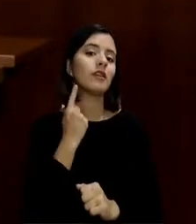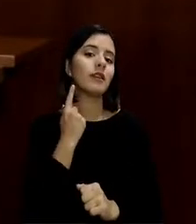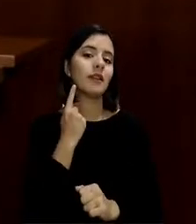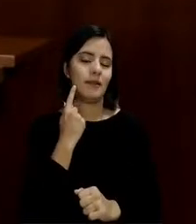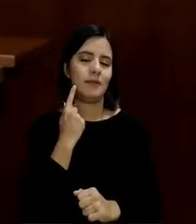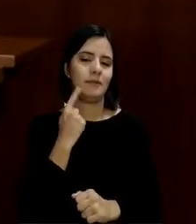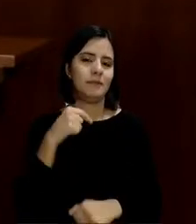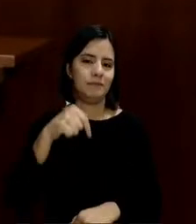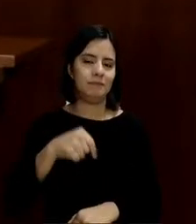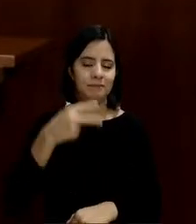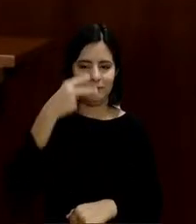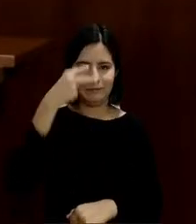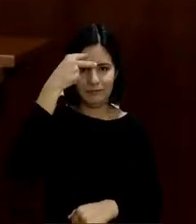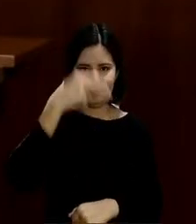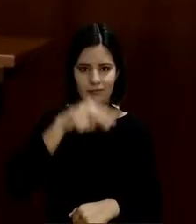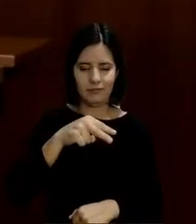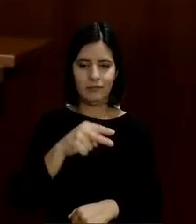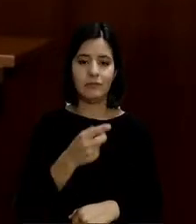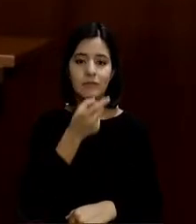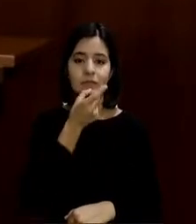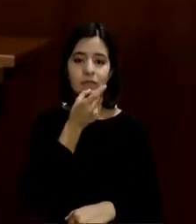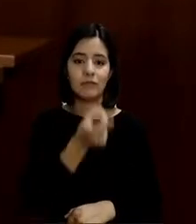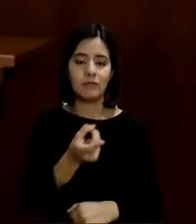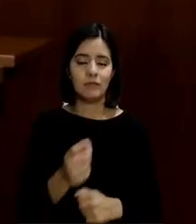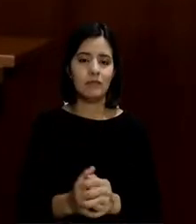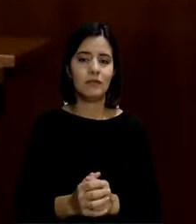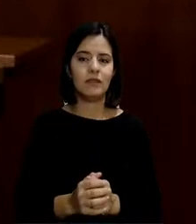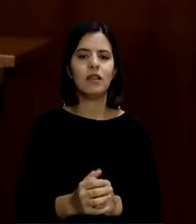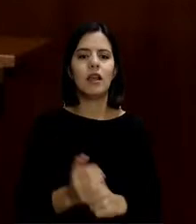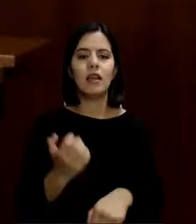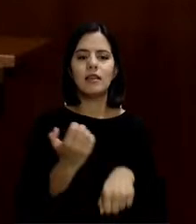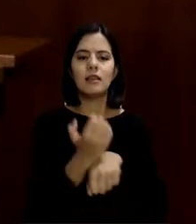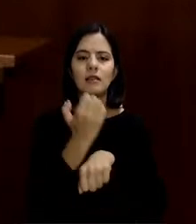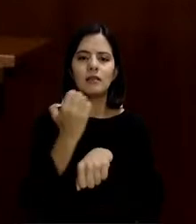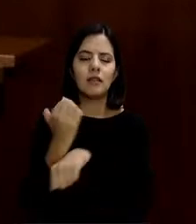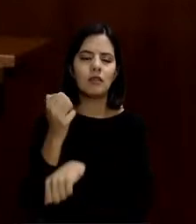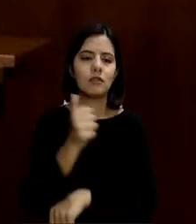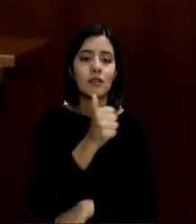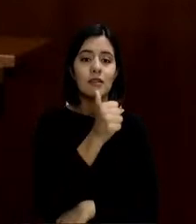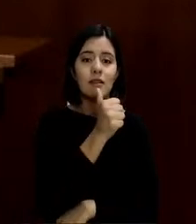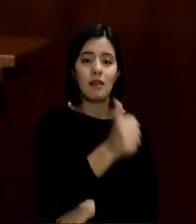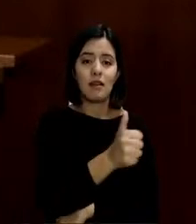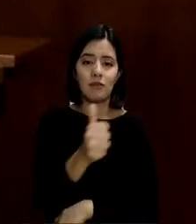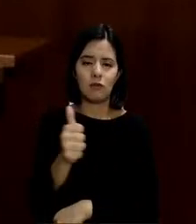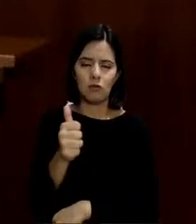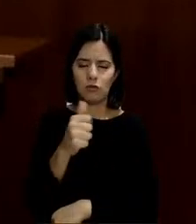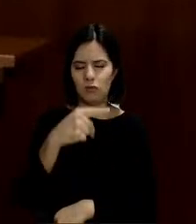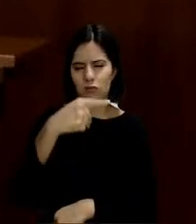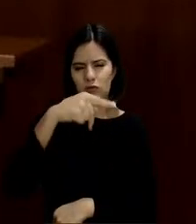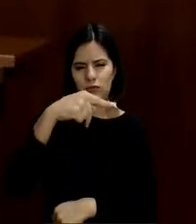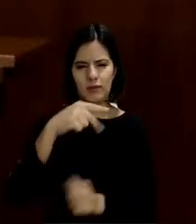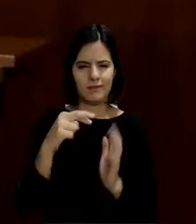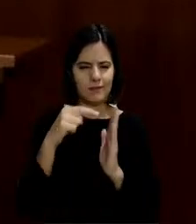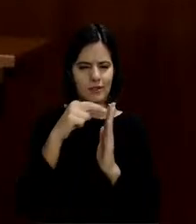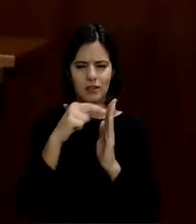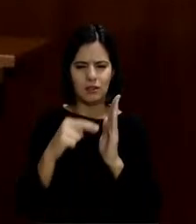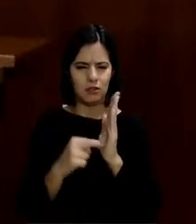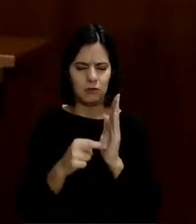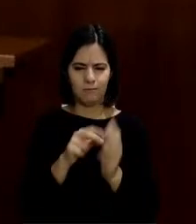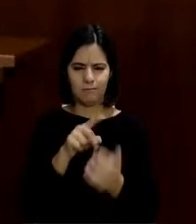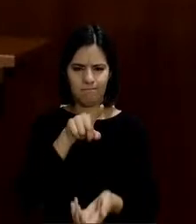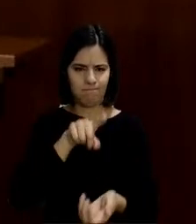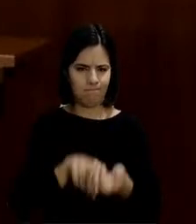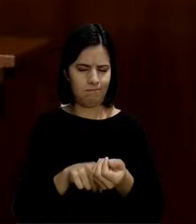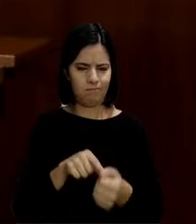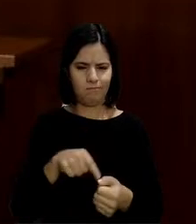Mexicanos enuncian que los estados adoptarán para su régimen interior la forma de